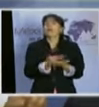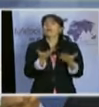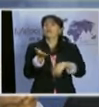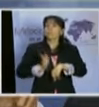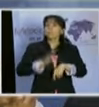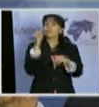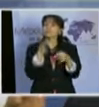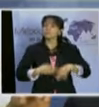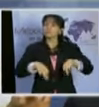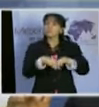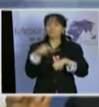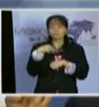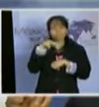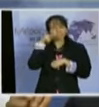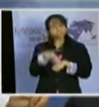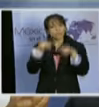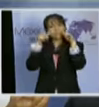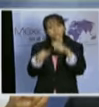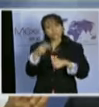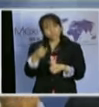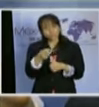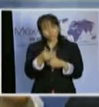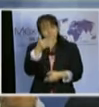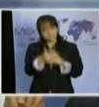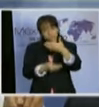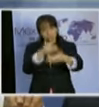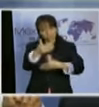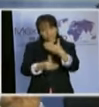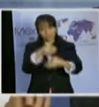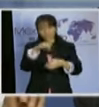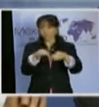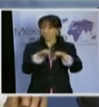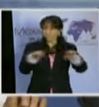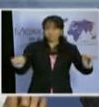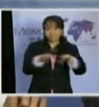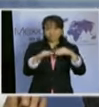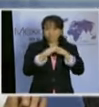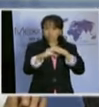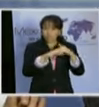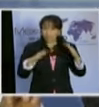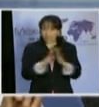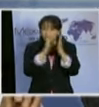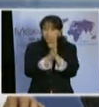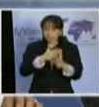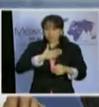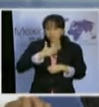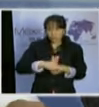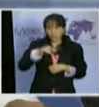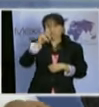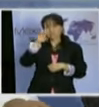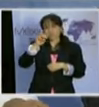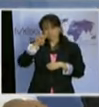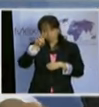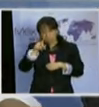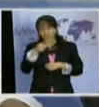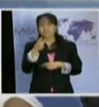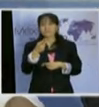de afirmación de la democracia, de superación de la violencia, del cuidado de los